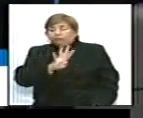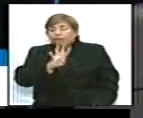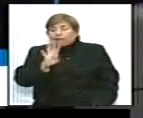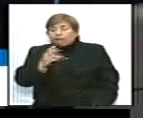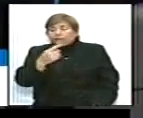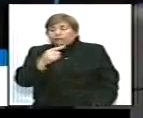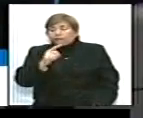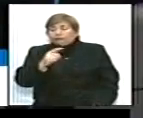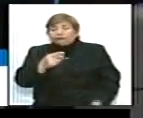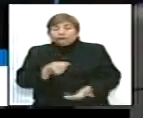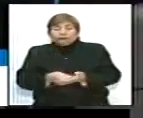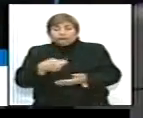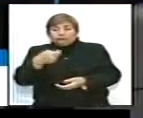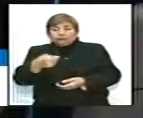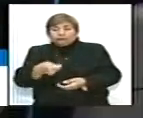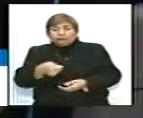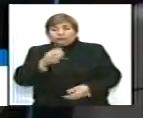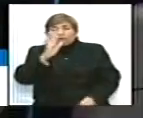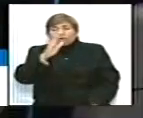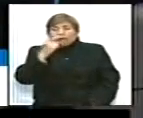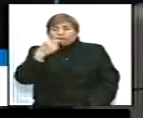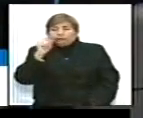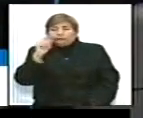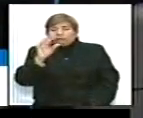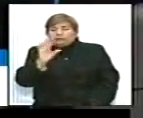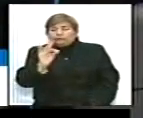pero se le devolvió